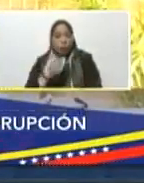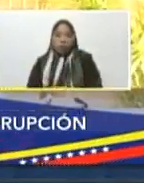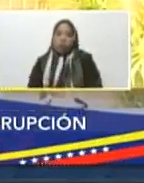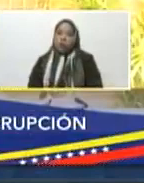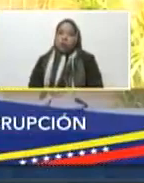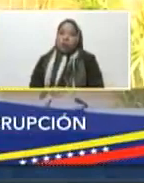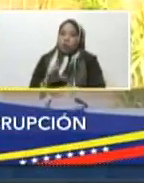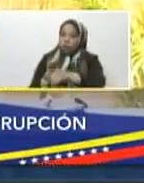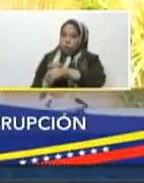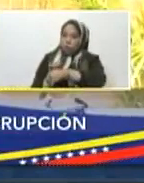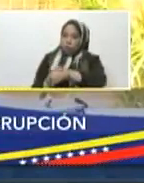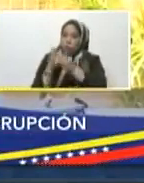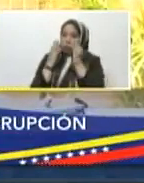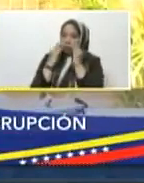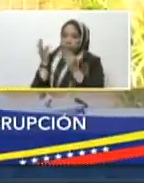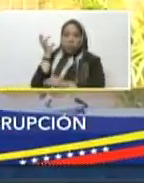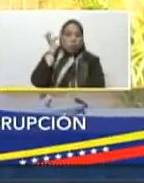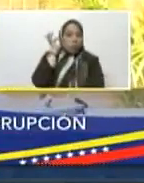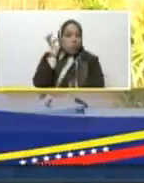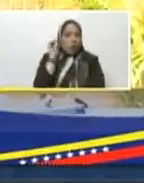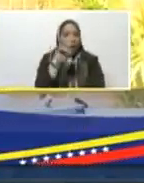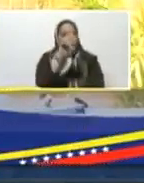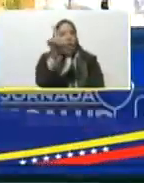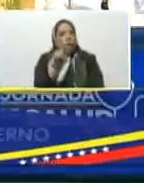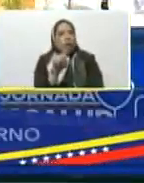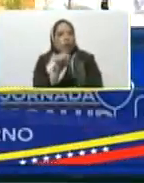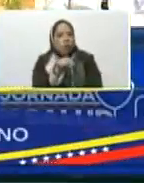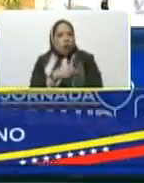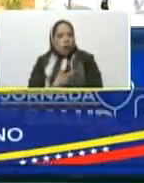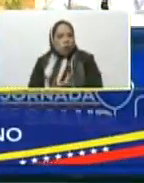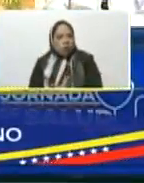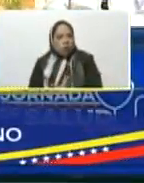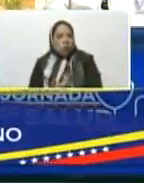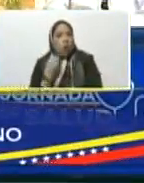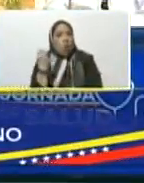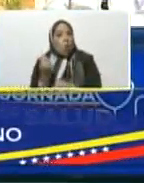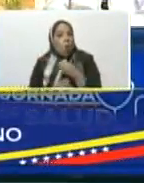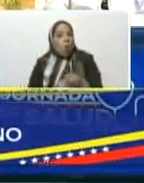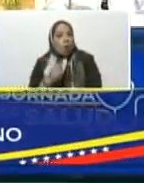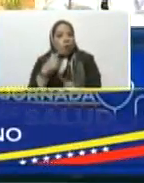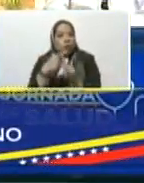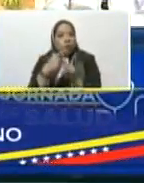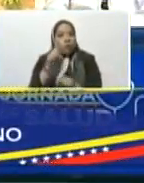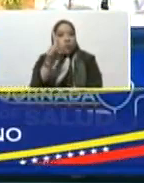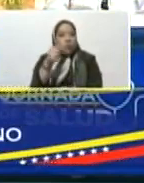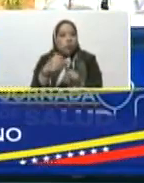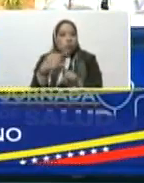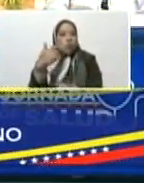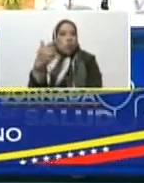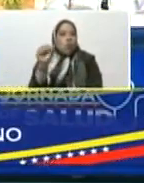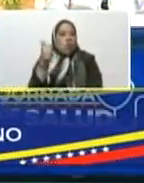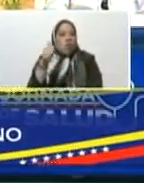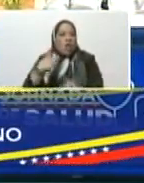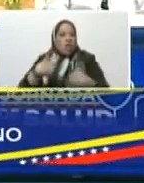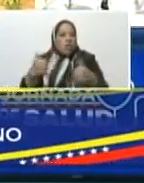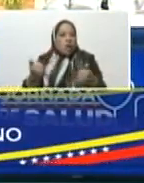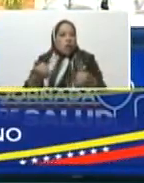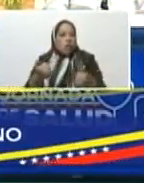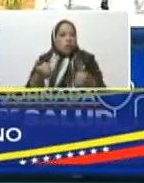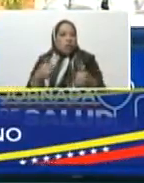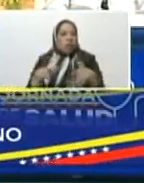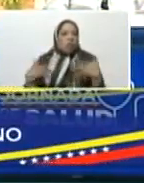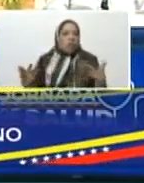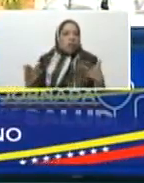doctora Magali, yo quiero preguntarle cómo va el 1x10 en salud. ¿Qué me puede decir